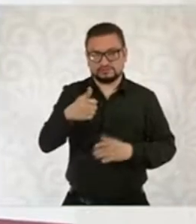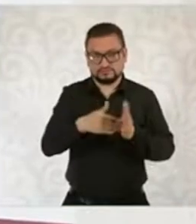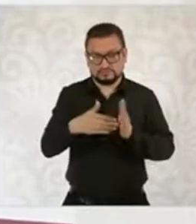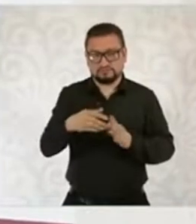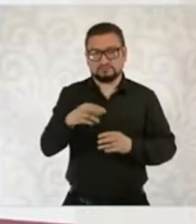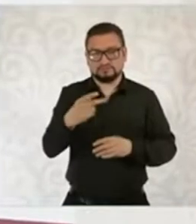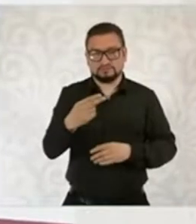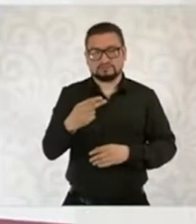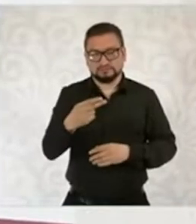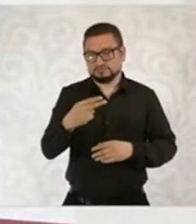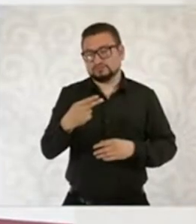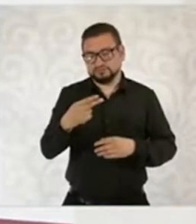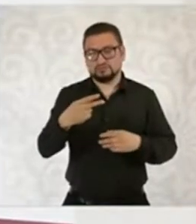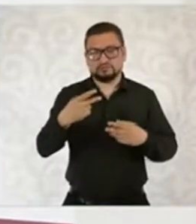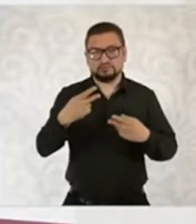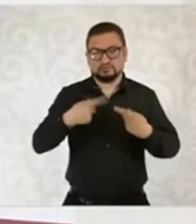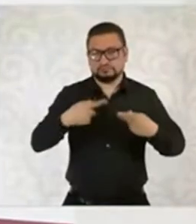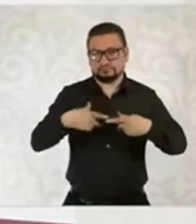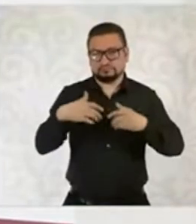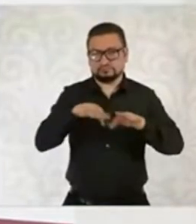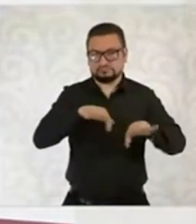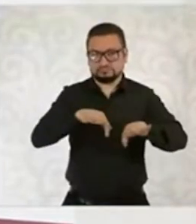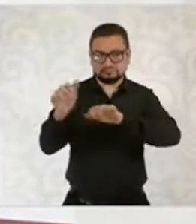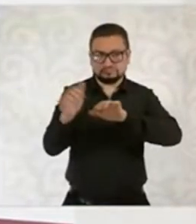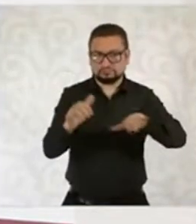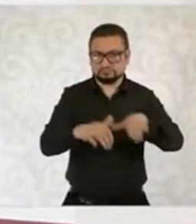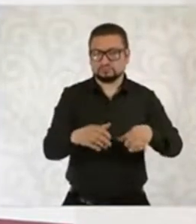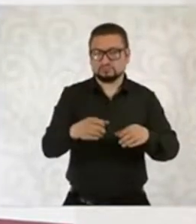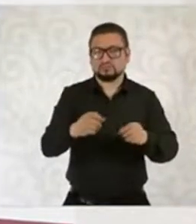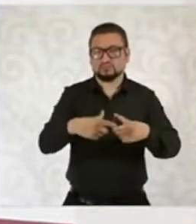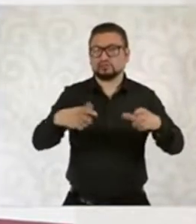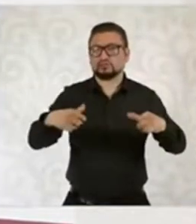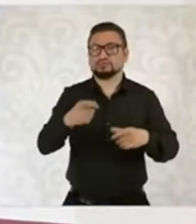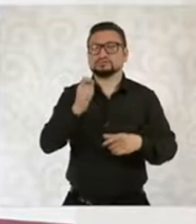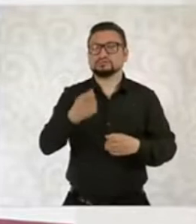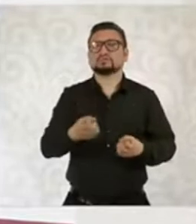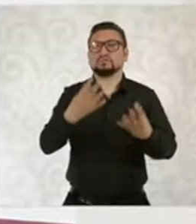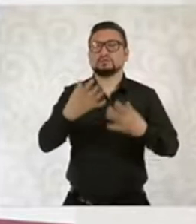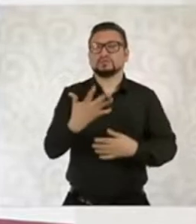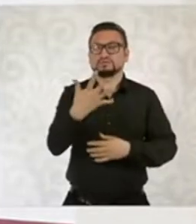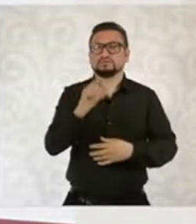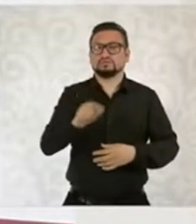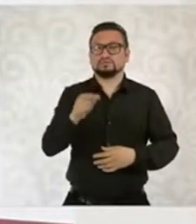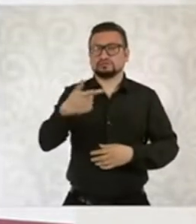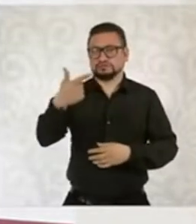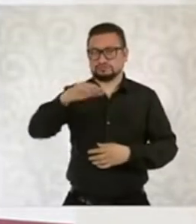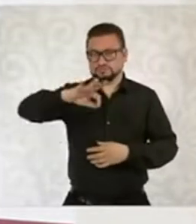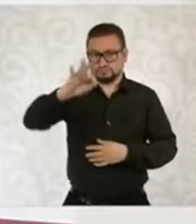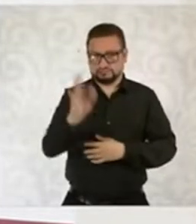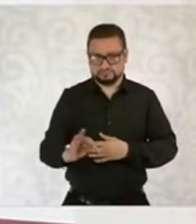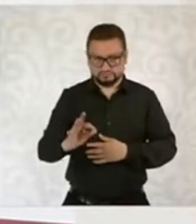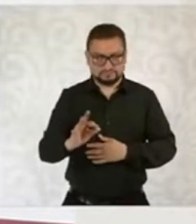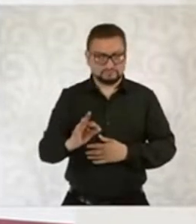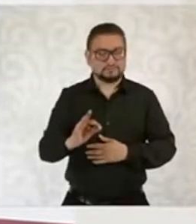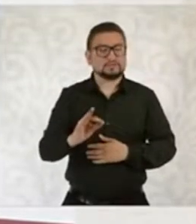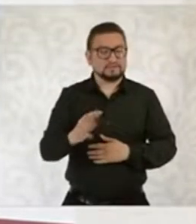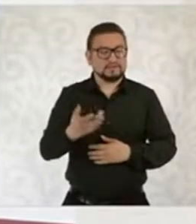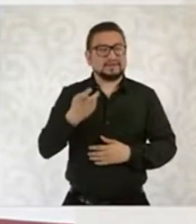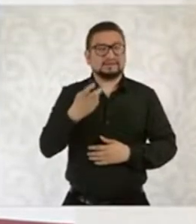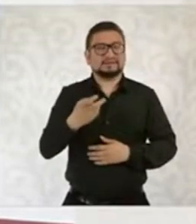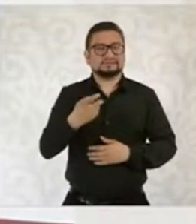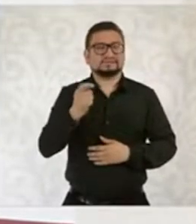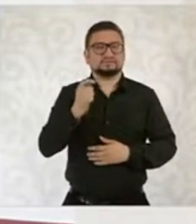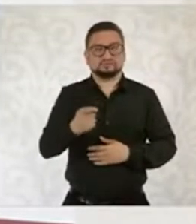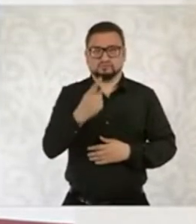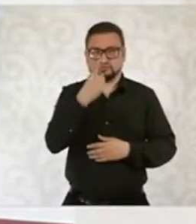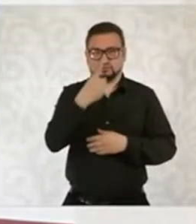1.266.025 puestos de trabajo. Significa un crecimiento del 5.7%. Además, con esto, en lo que